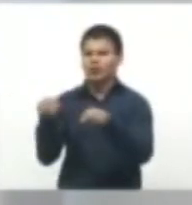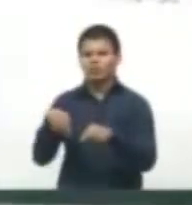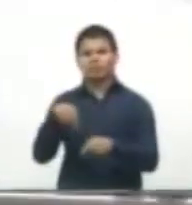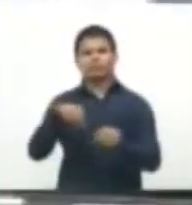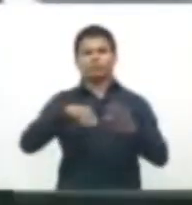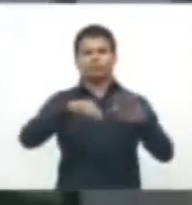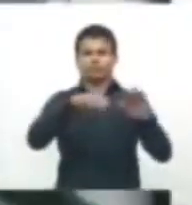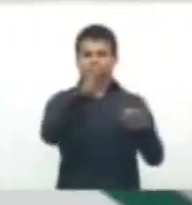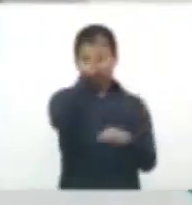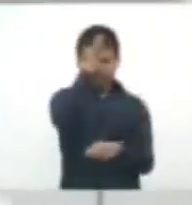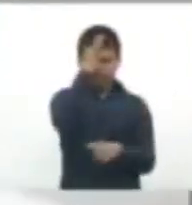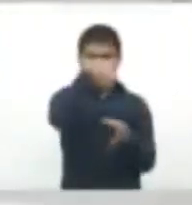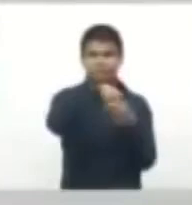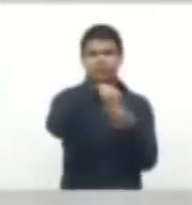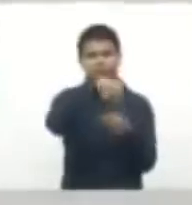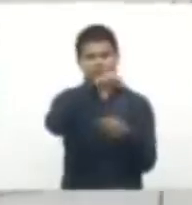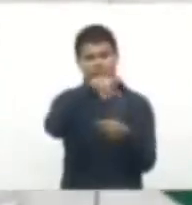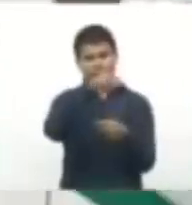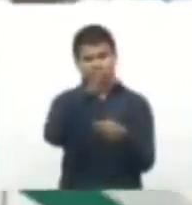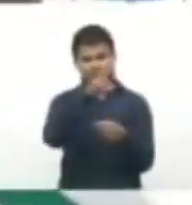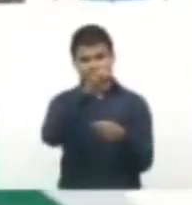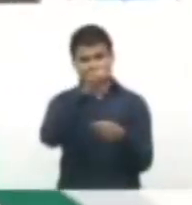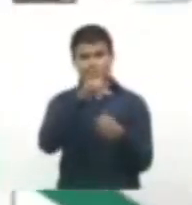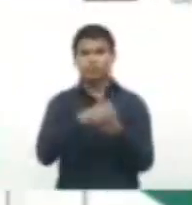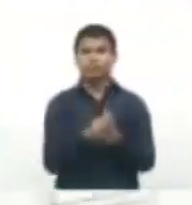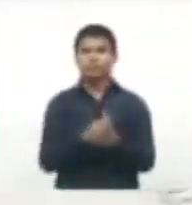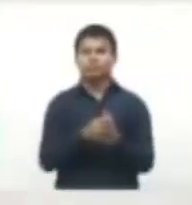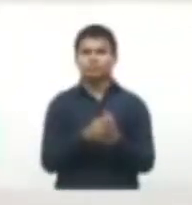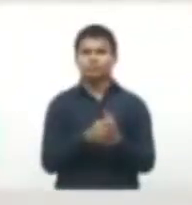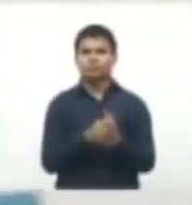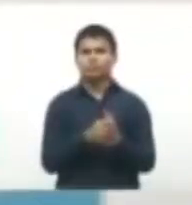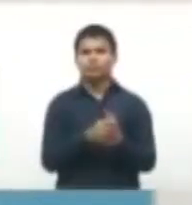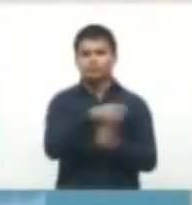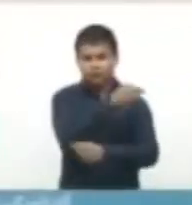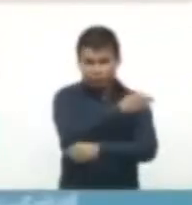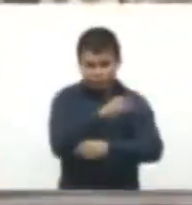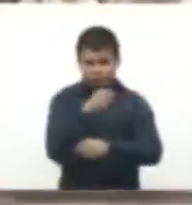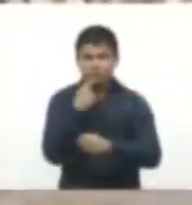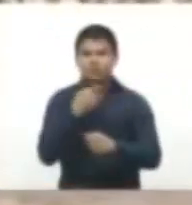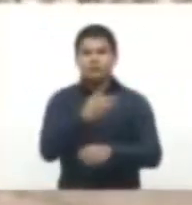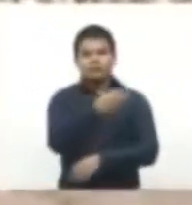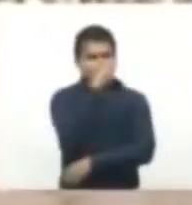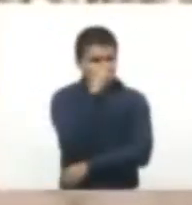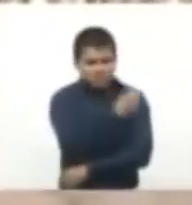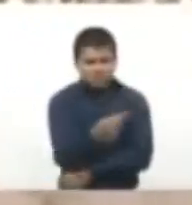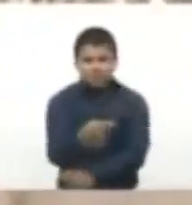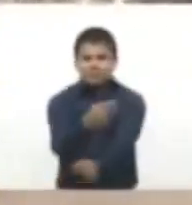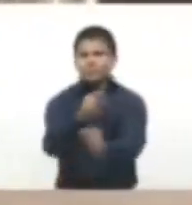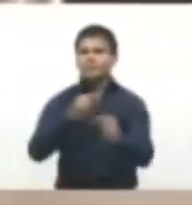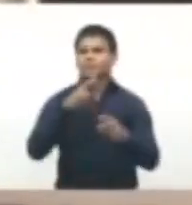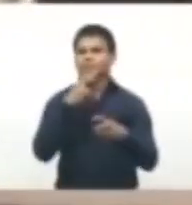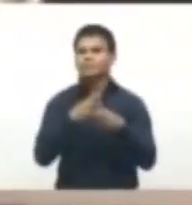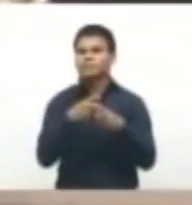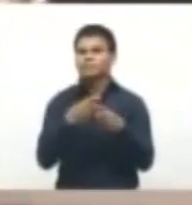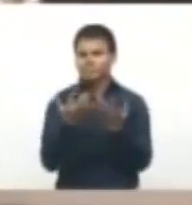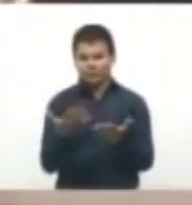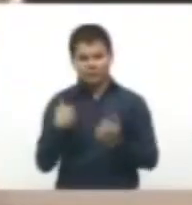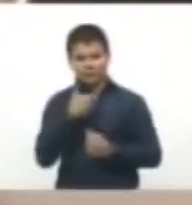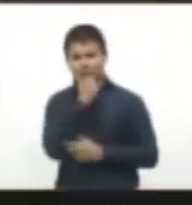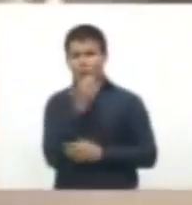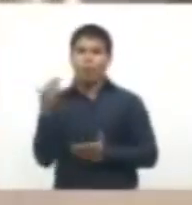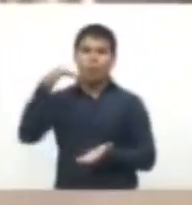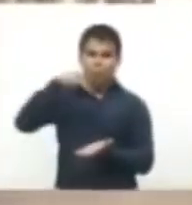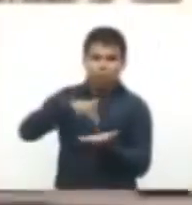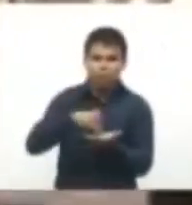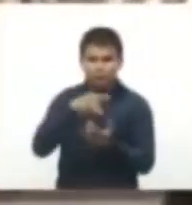materno-infantil. La Secretaría de Salud informó que fue declarada la alerta amarilla en la red hospitalaria para tener la capacidad de reacción en caso de registrarse